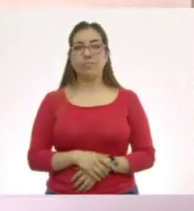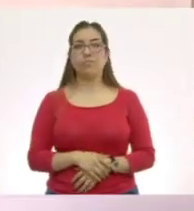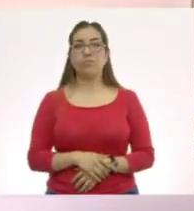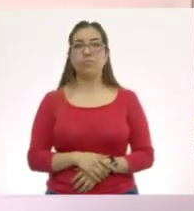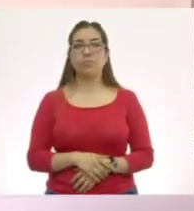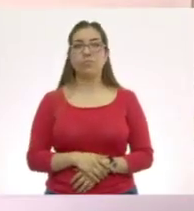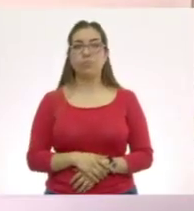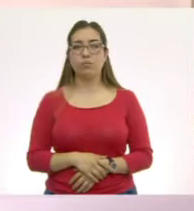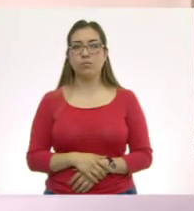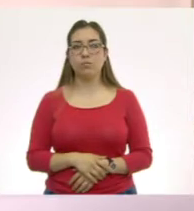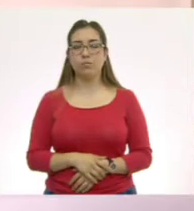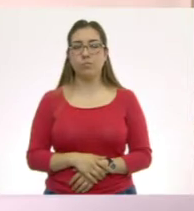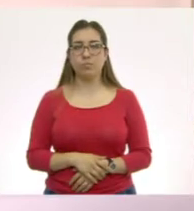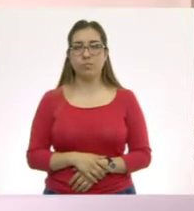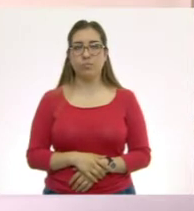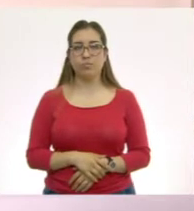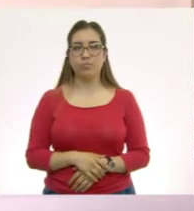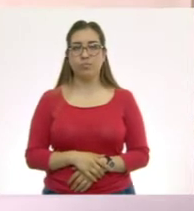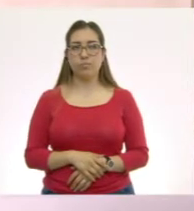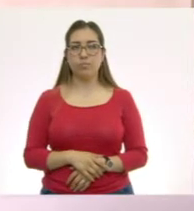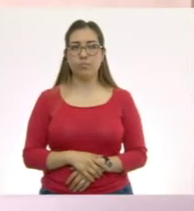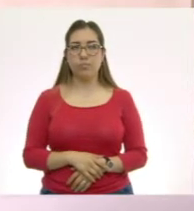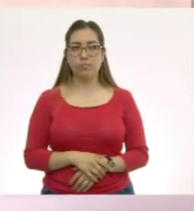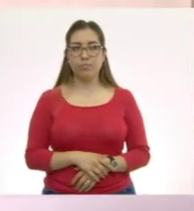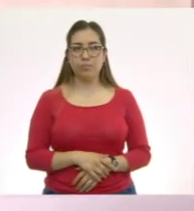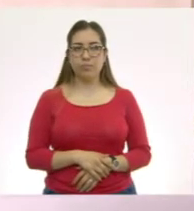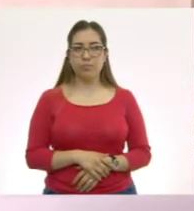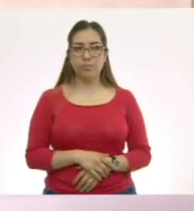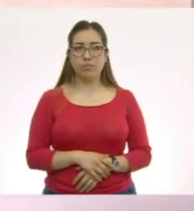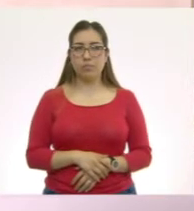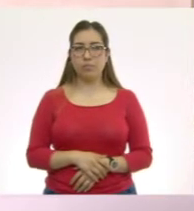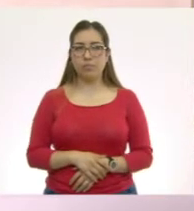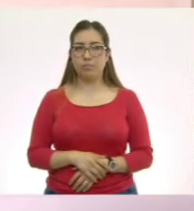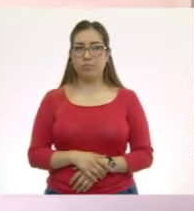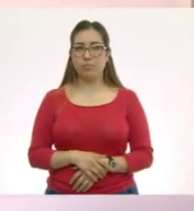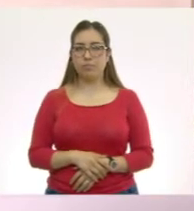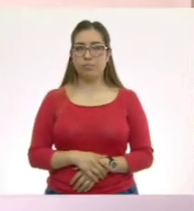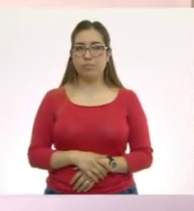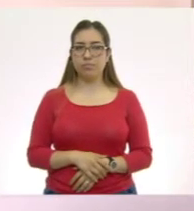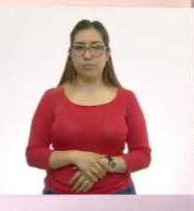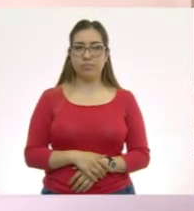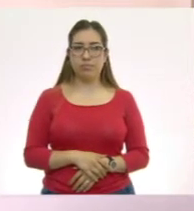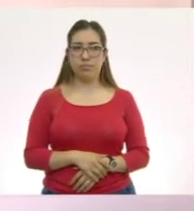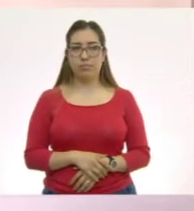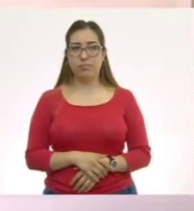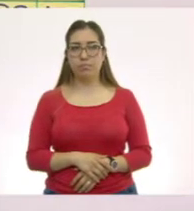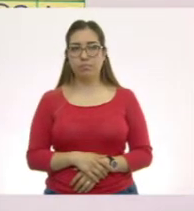brincos vamos a dar o cuántas veces vamos a sumar el 4. Lo voy a pintar ahora con rojo.